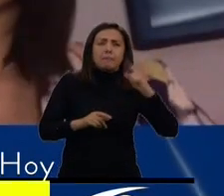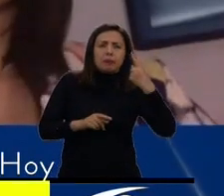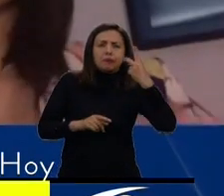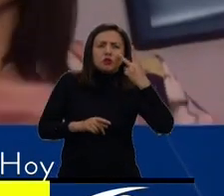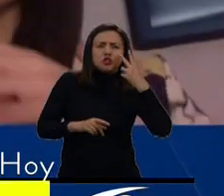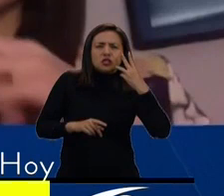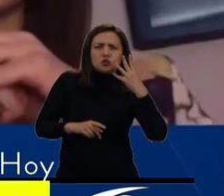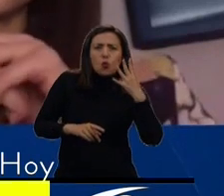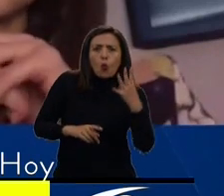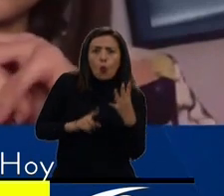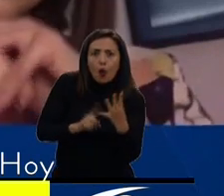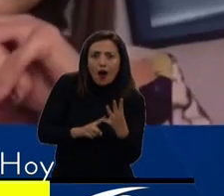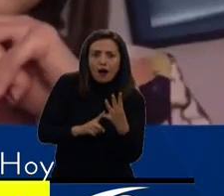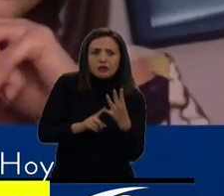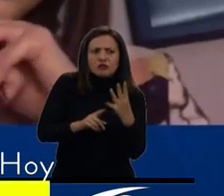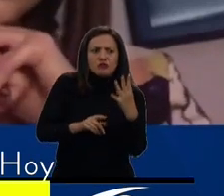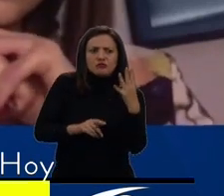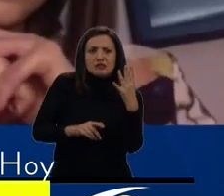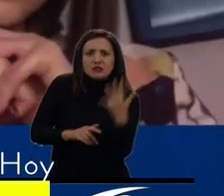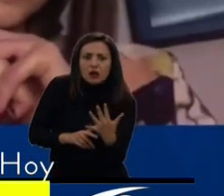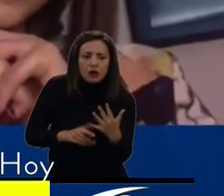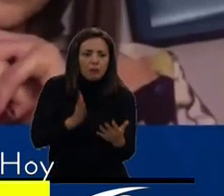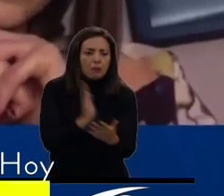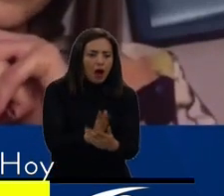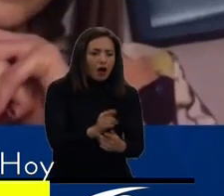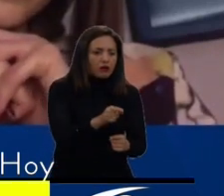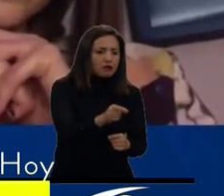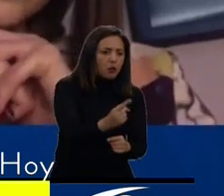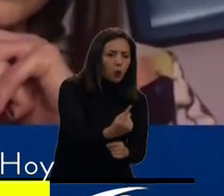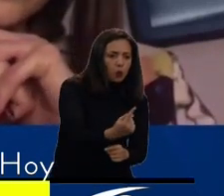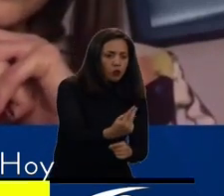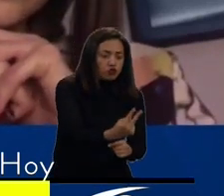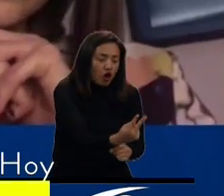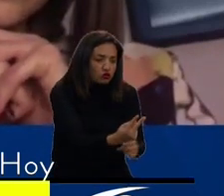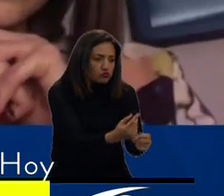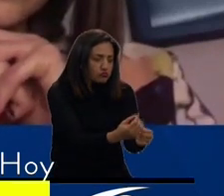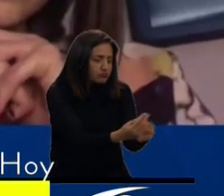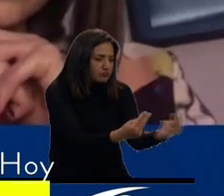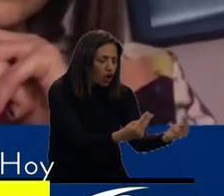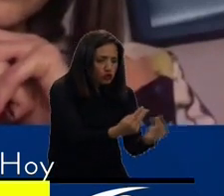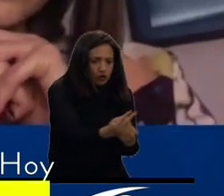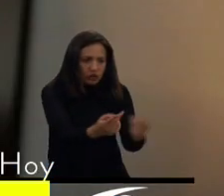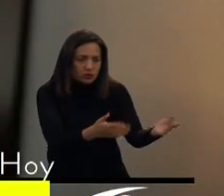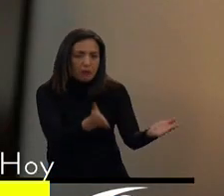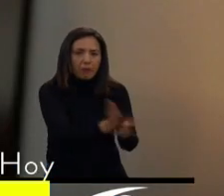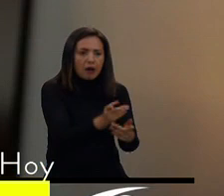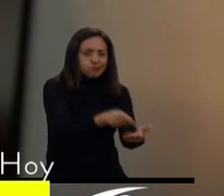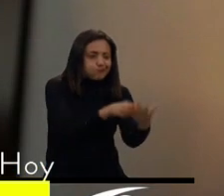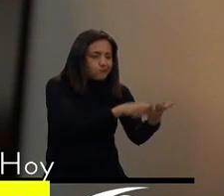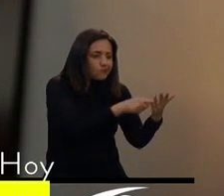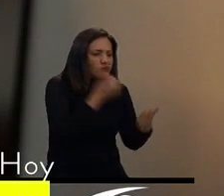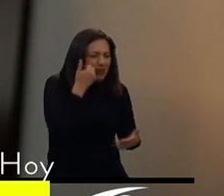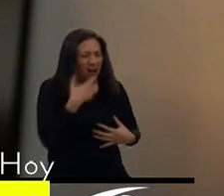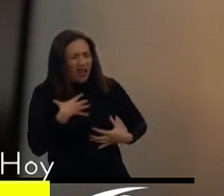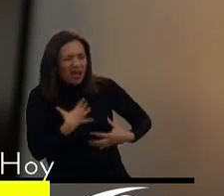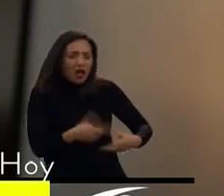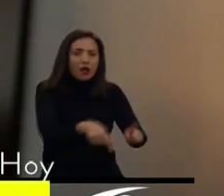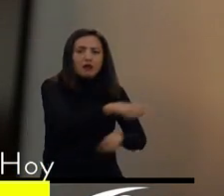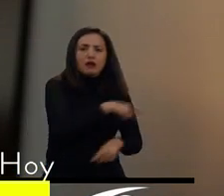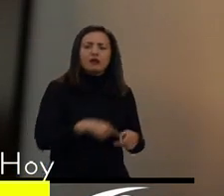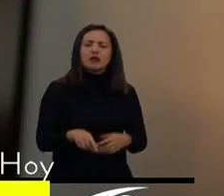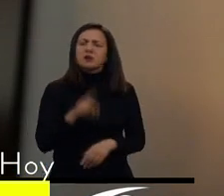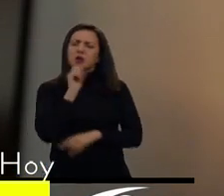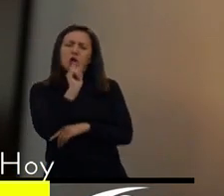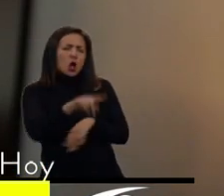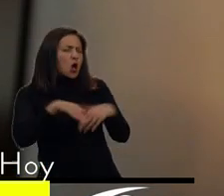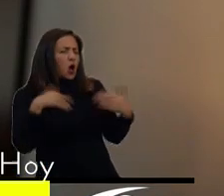cuarto o quinto día, empezaron los niños de uno en uno, de dos en dos, a ir manifestando los síntomas, ¿no? ¿Y cómo era la vida en